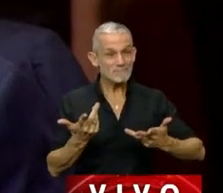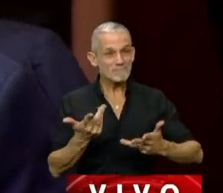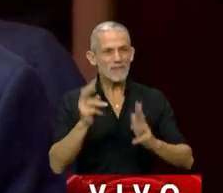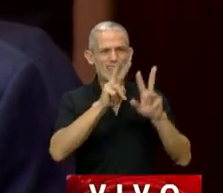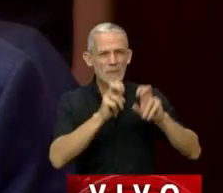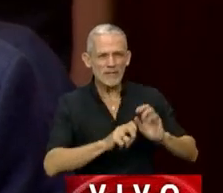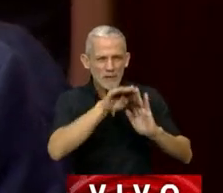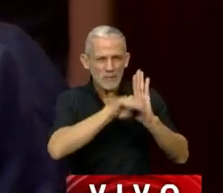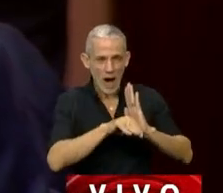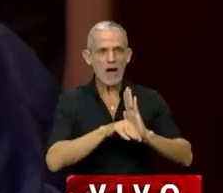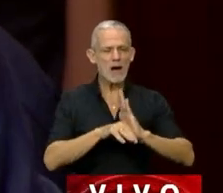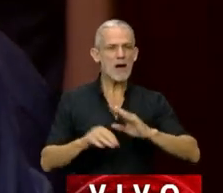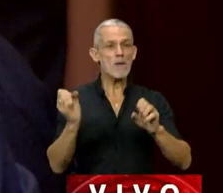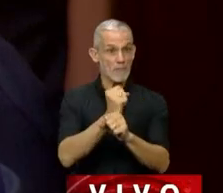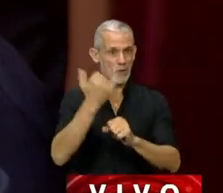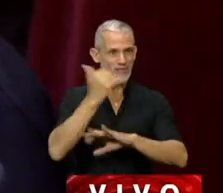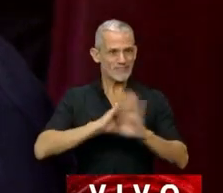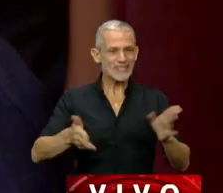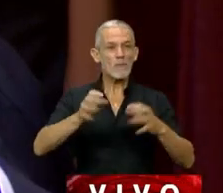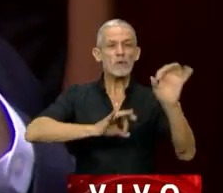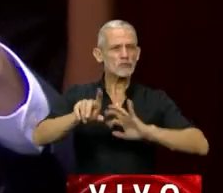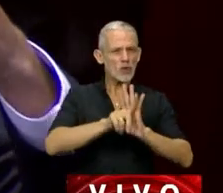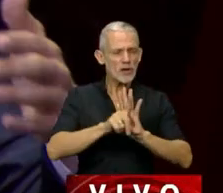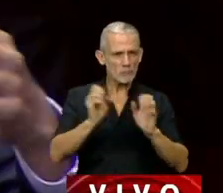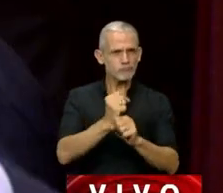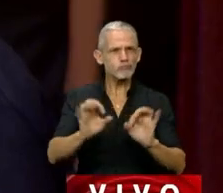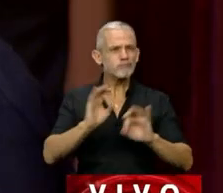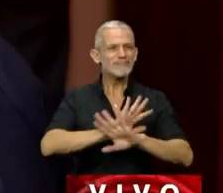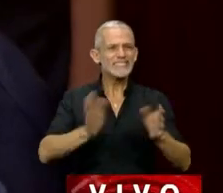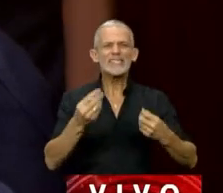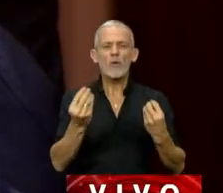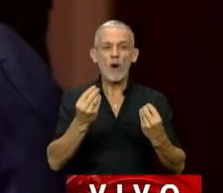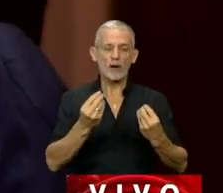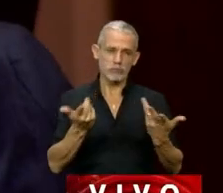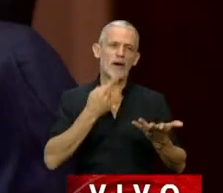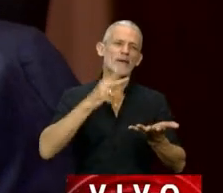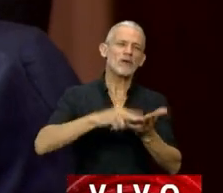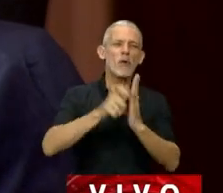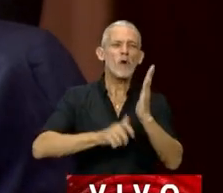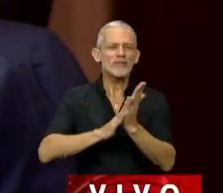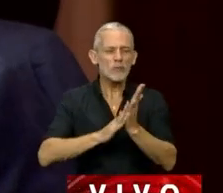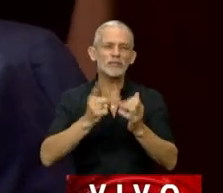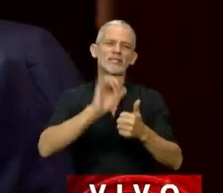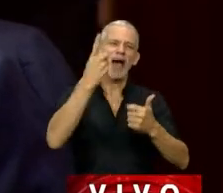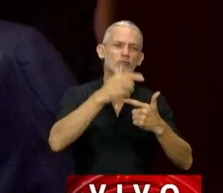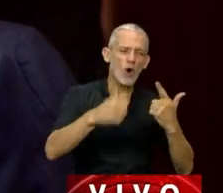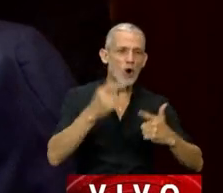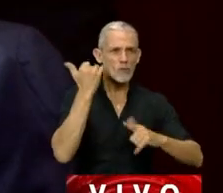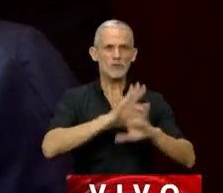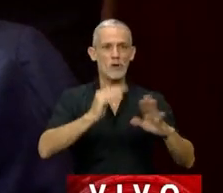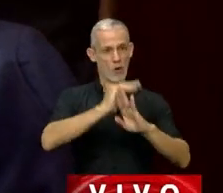con una agenda donde hemos aprobado un proyecto de ley que es un alivio fiscal para monotributistas, para